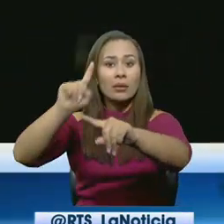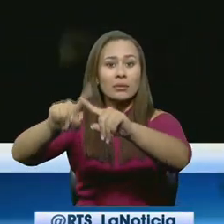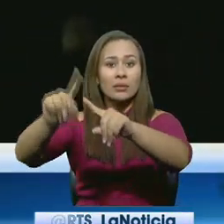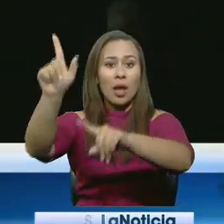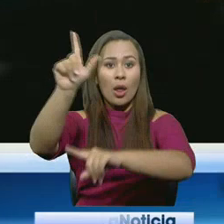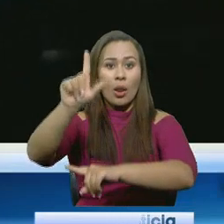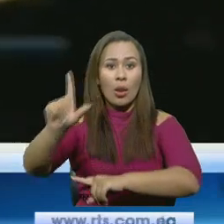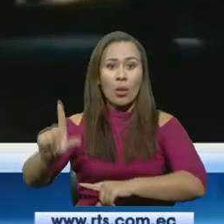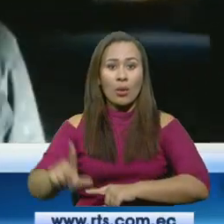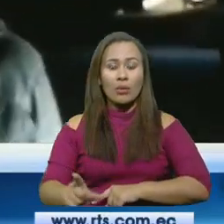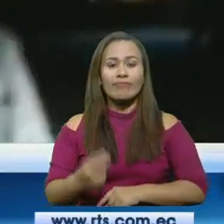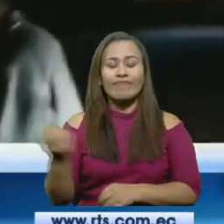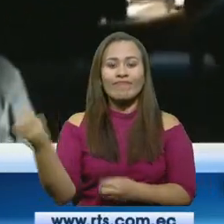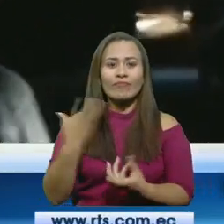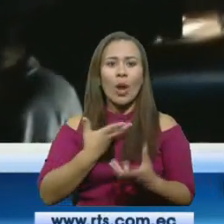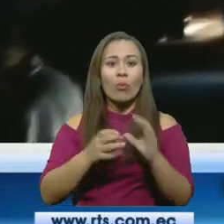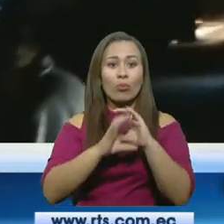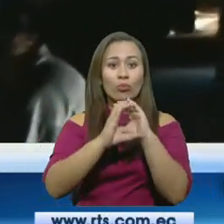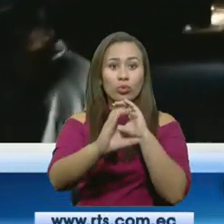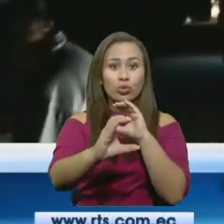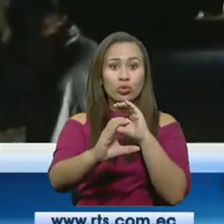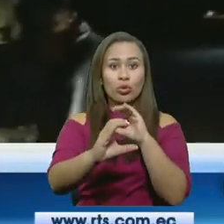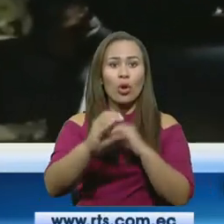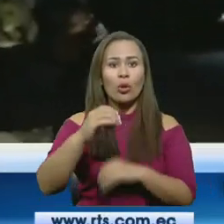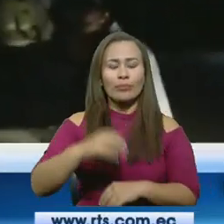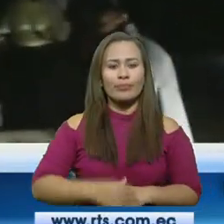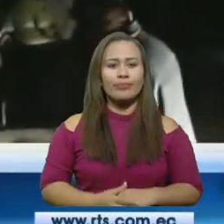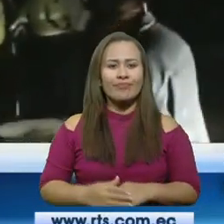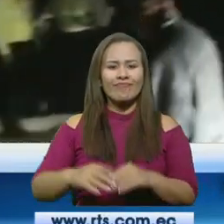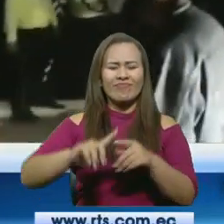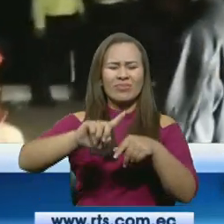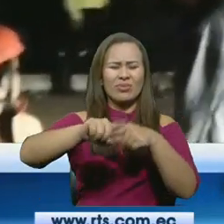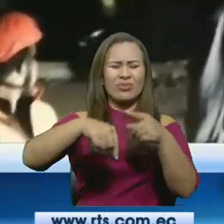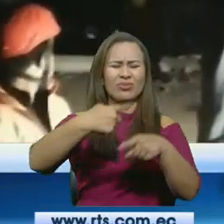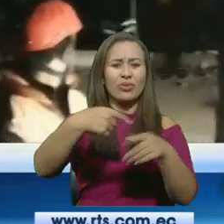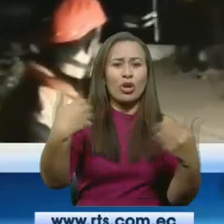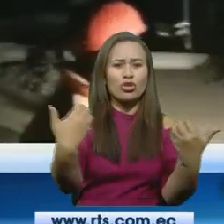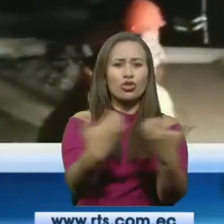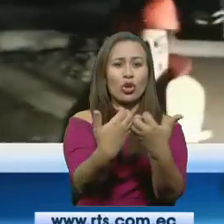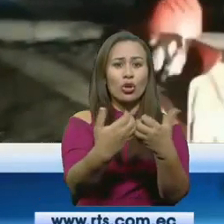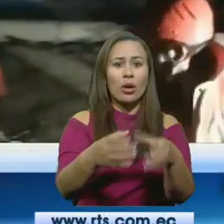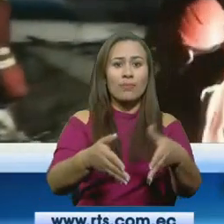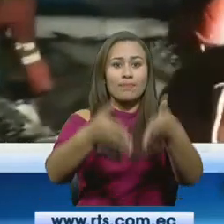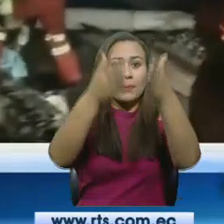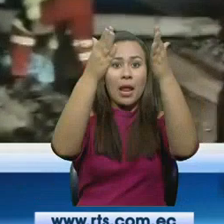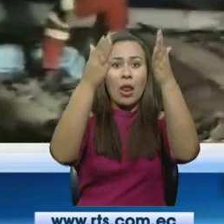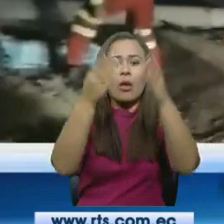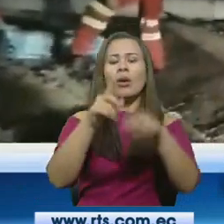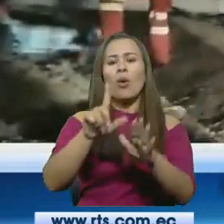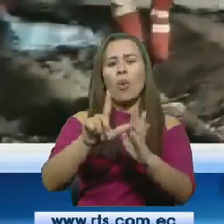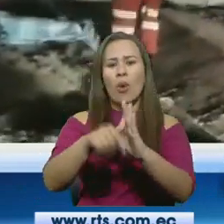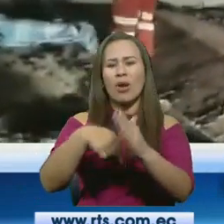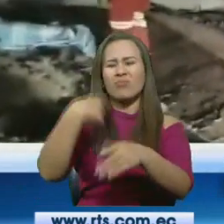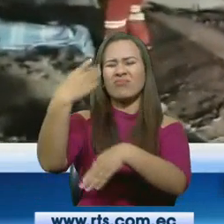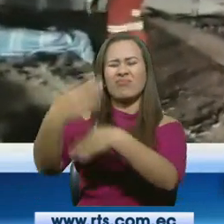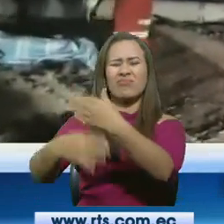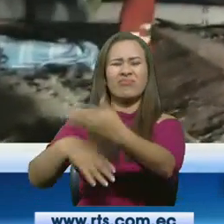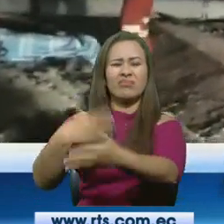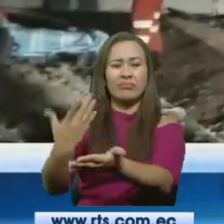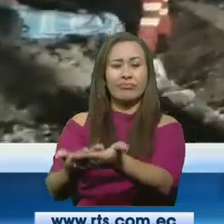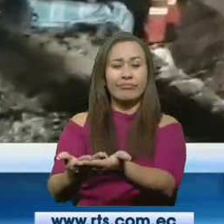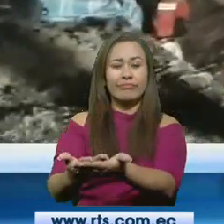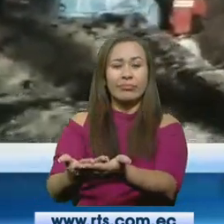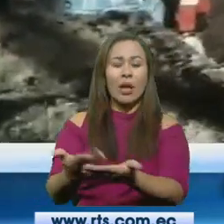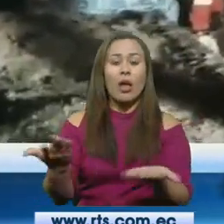los primeros informes, un bus de la Cooperativa Turismo Oriental perdió pista, chocó contra un poste y finalmente se volcó. El